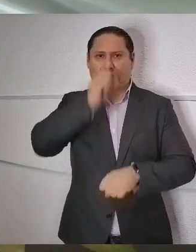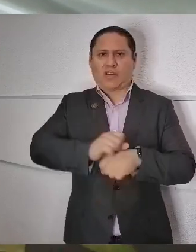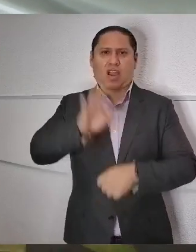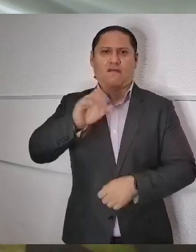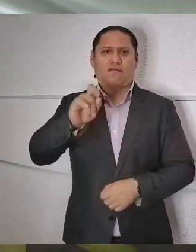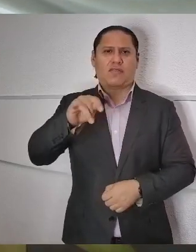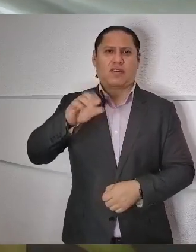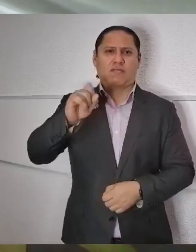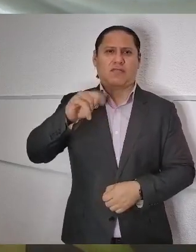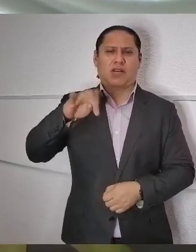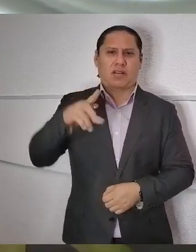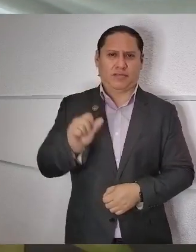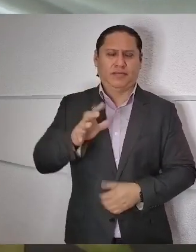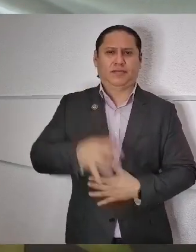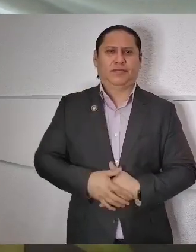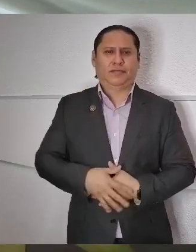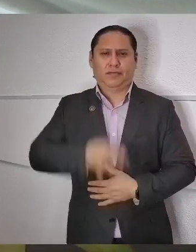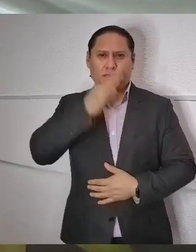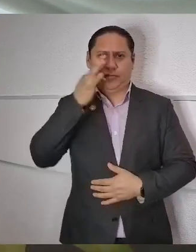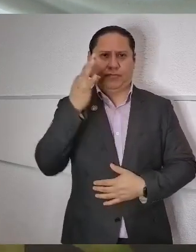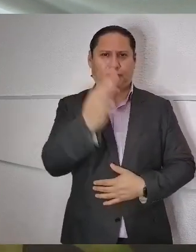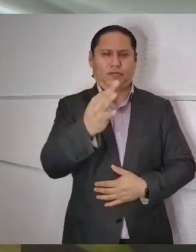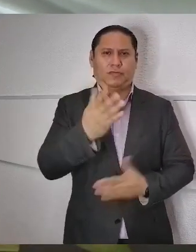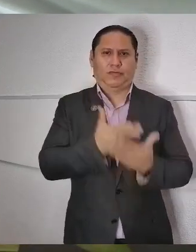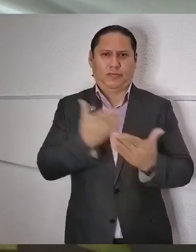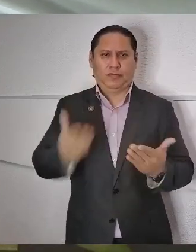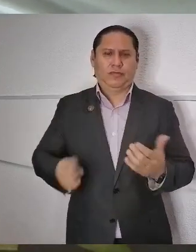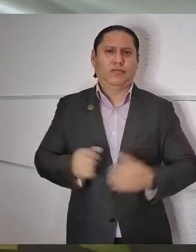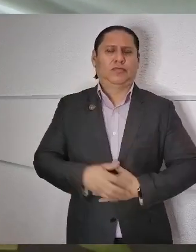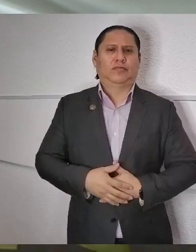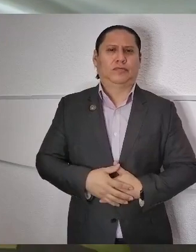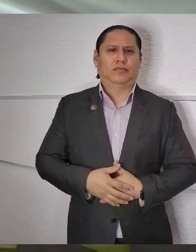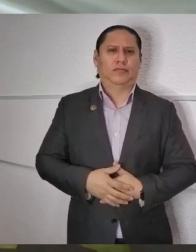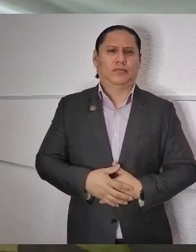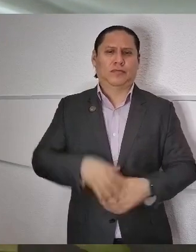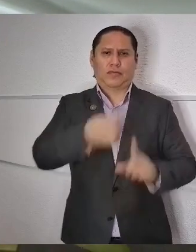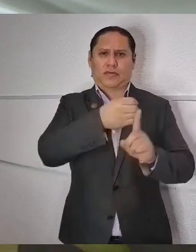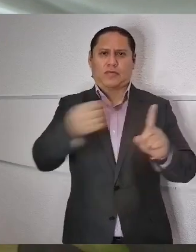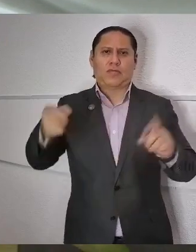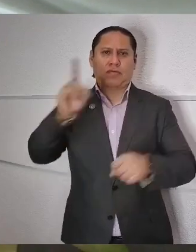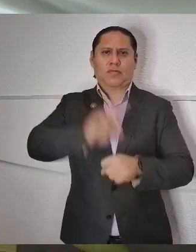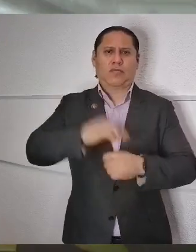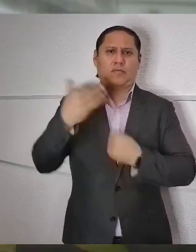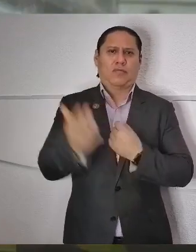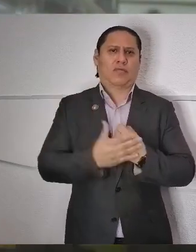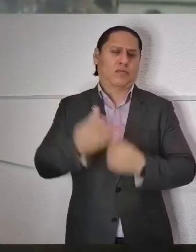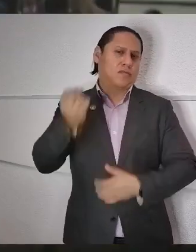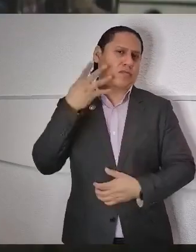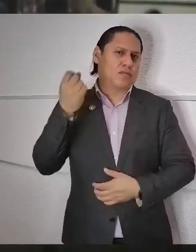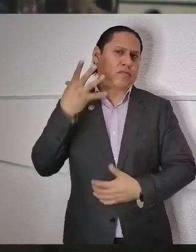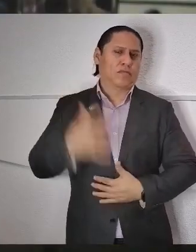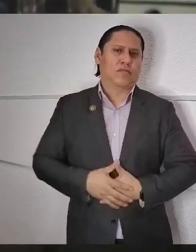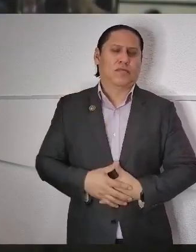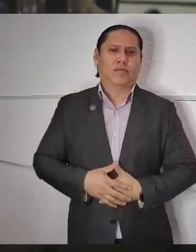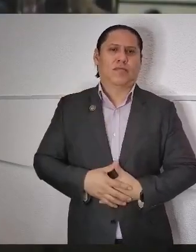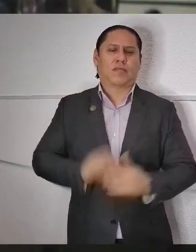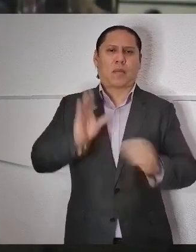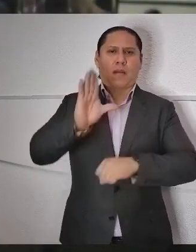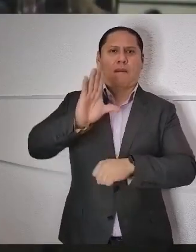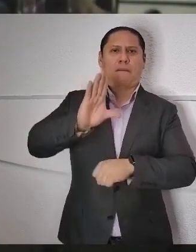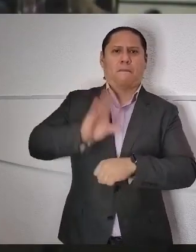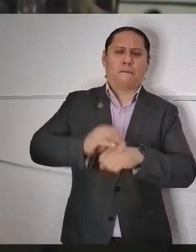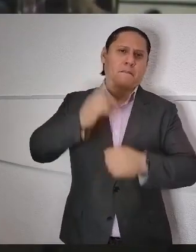de María Esponda Torres se sirva anunciar a la Honorable Asamblea el orden del día de la próxima sesión. Con su